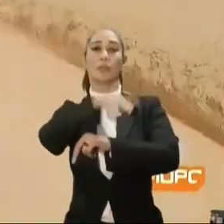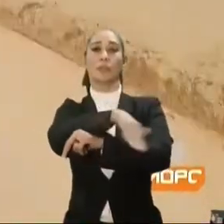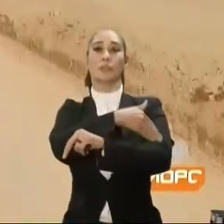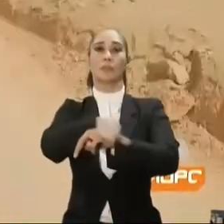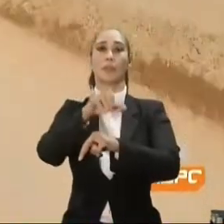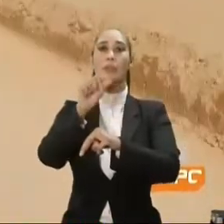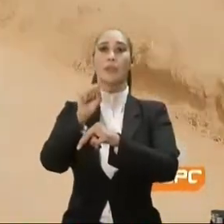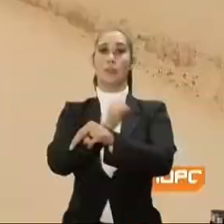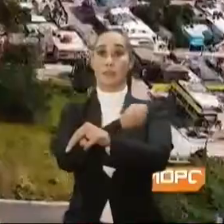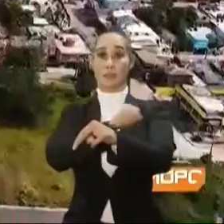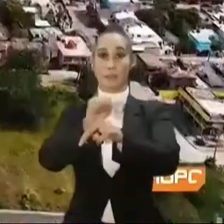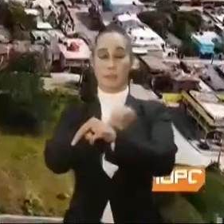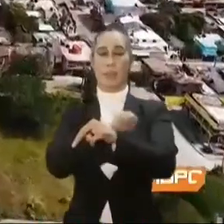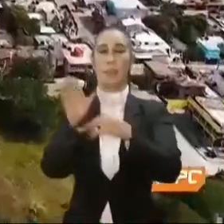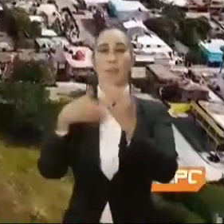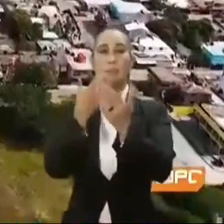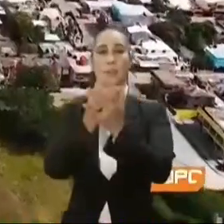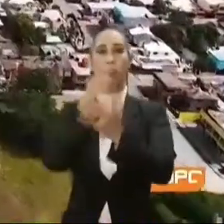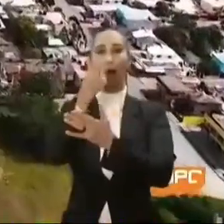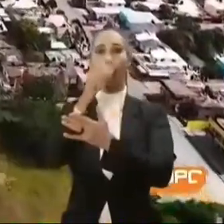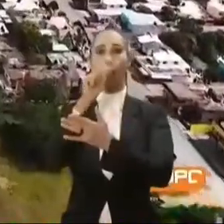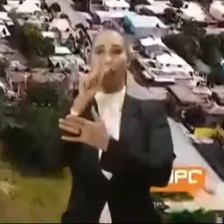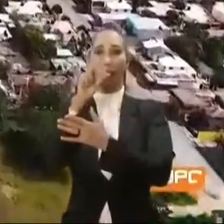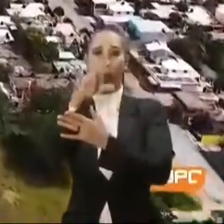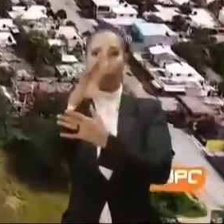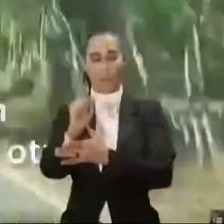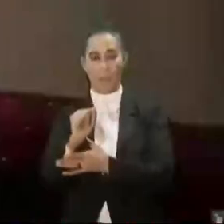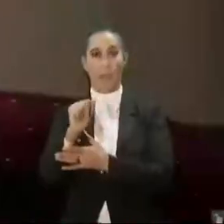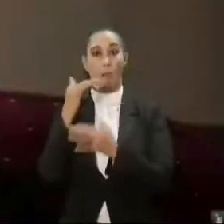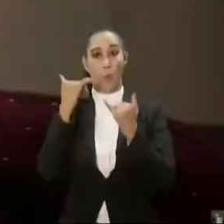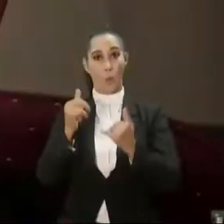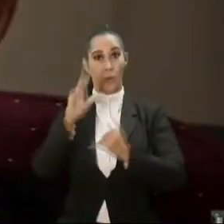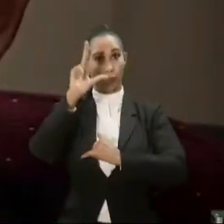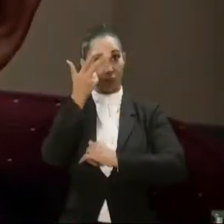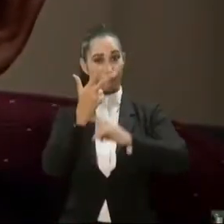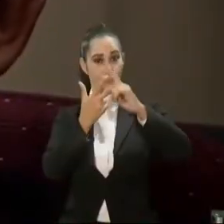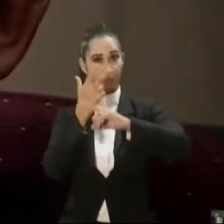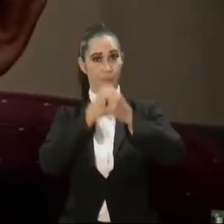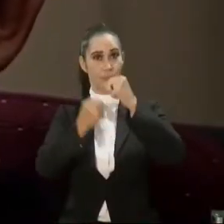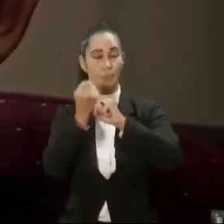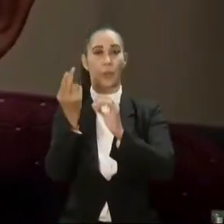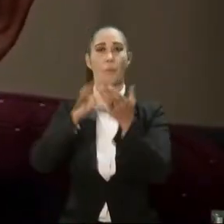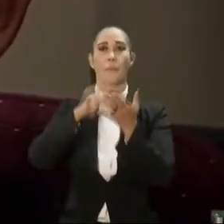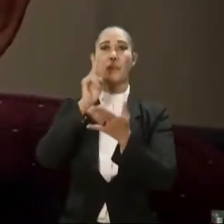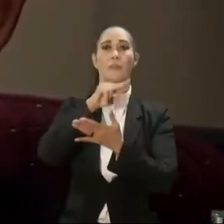carretera Samaná las galeras y en el primer semestre de este 2023